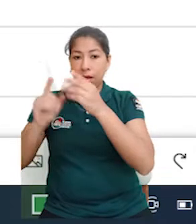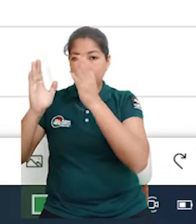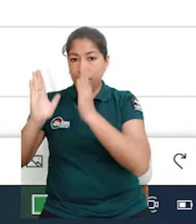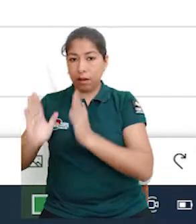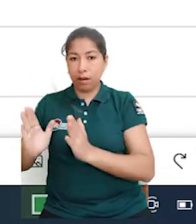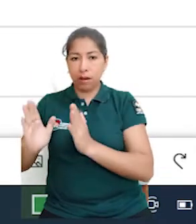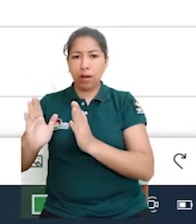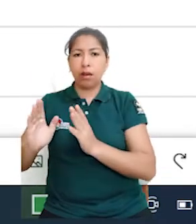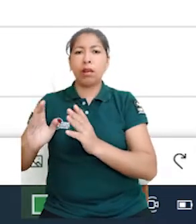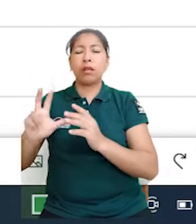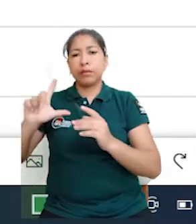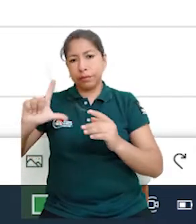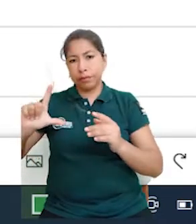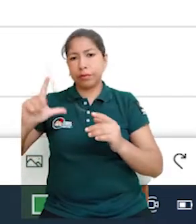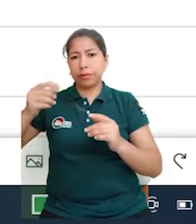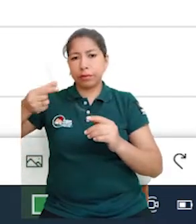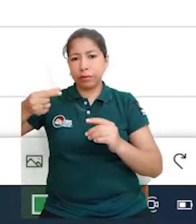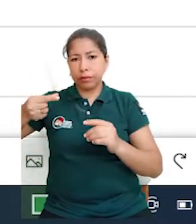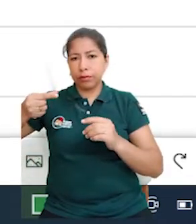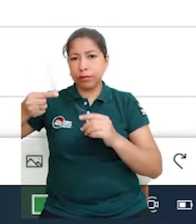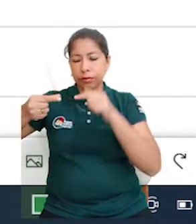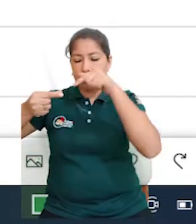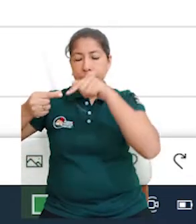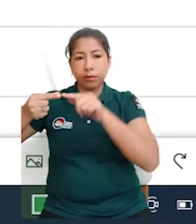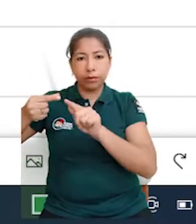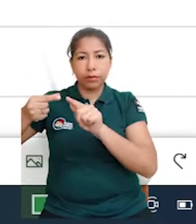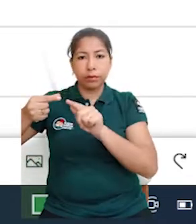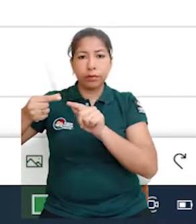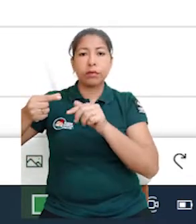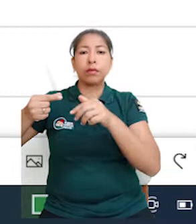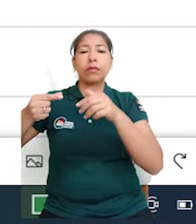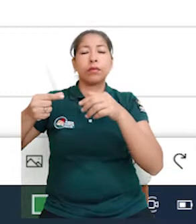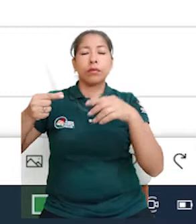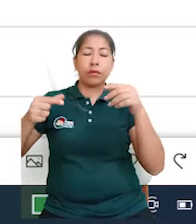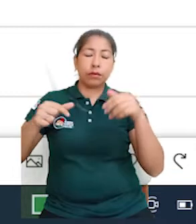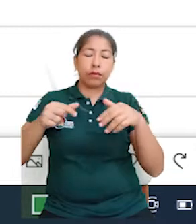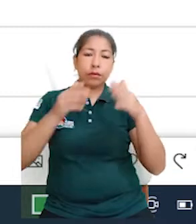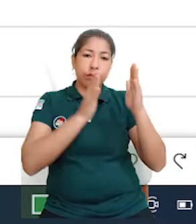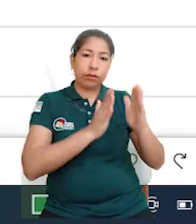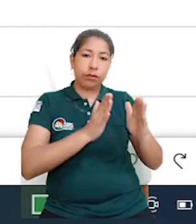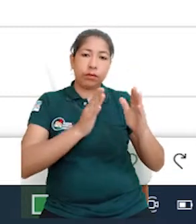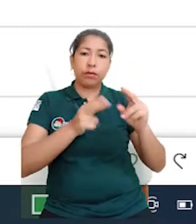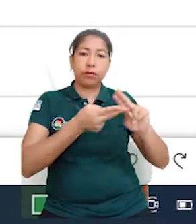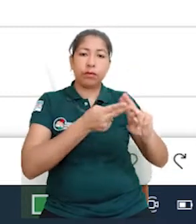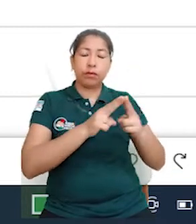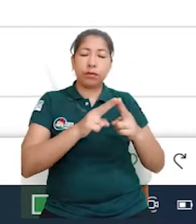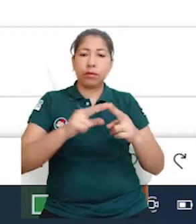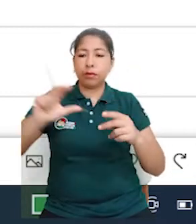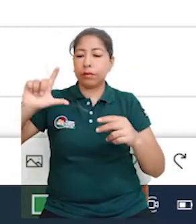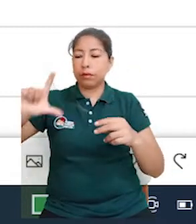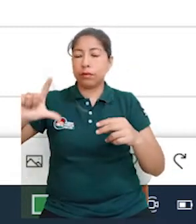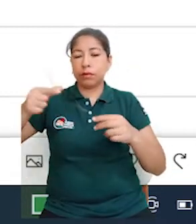base a la definición de logaritmo, recordemos que el logaritmo tiene una base, tiene un argumento y tiene un valor, un